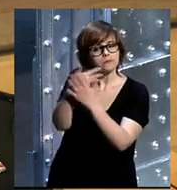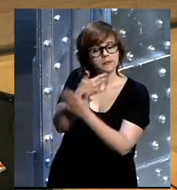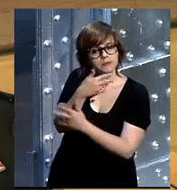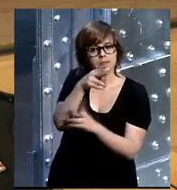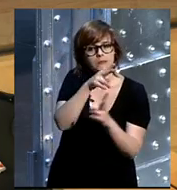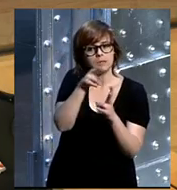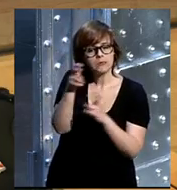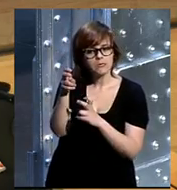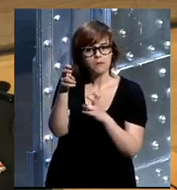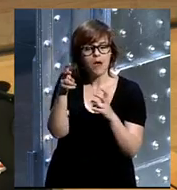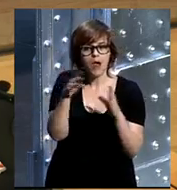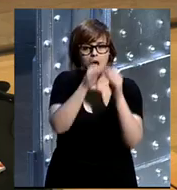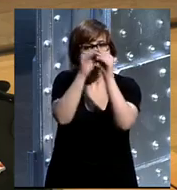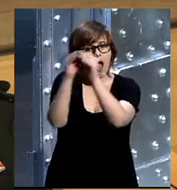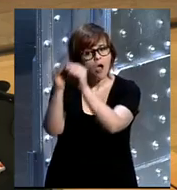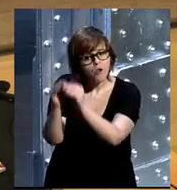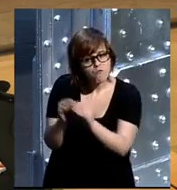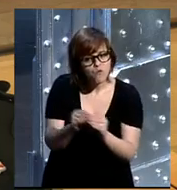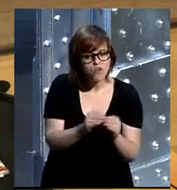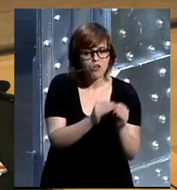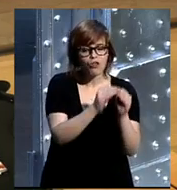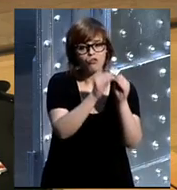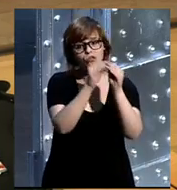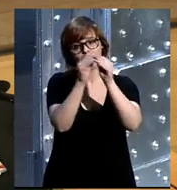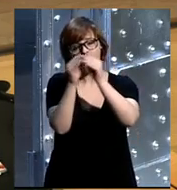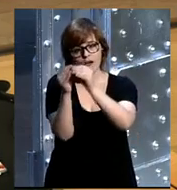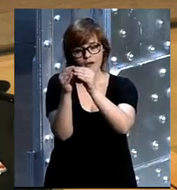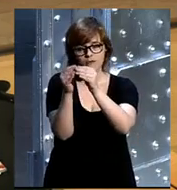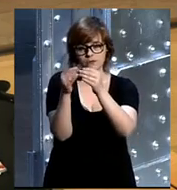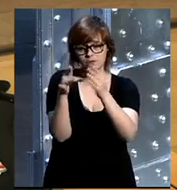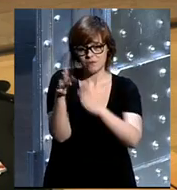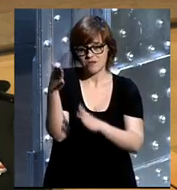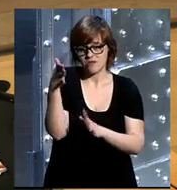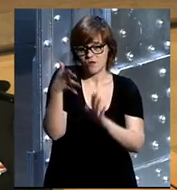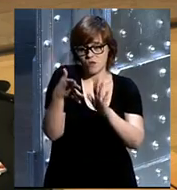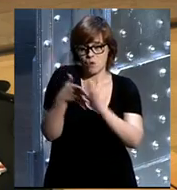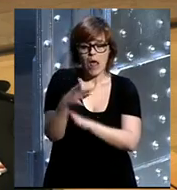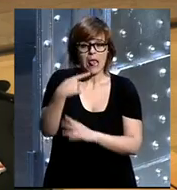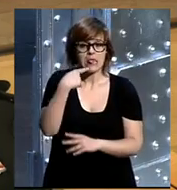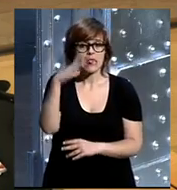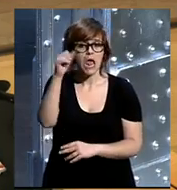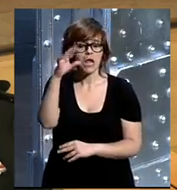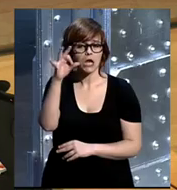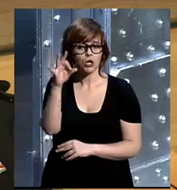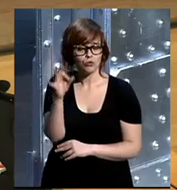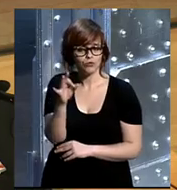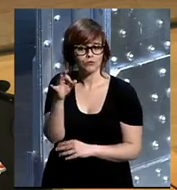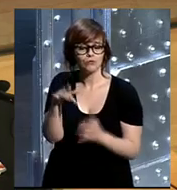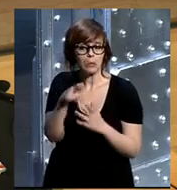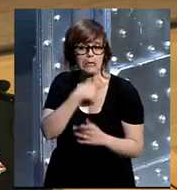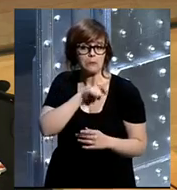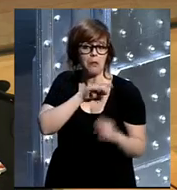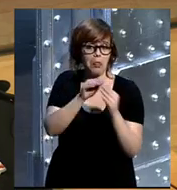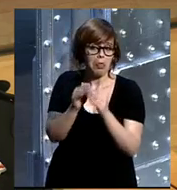la armonización mundial, y estoy de acuerdo con lo que dice Carlos, como se meta la ONU, ya es cuando no armonizamos